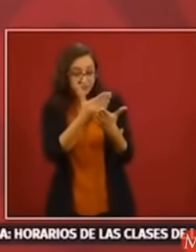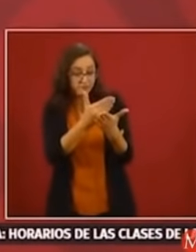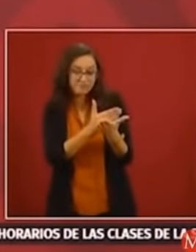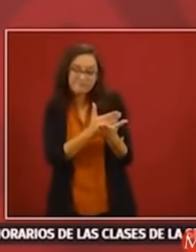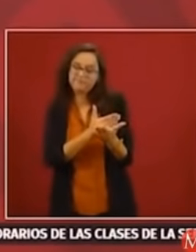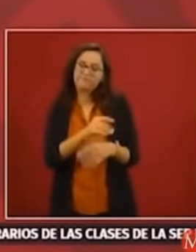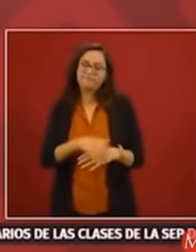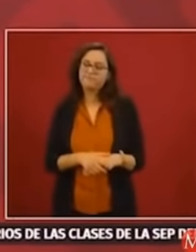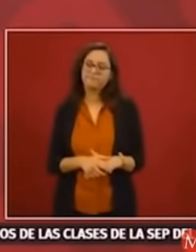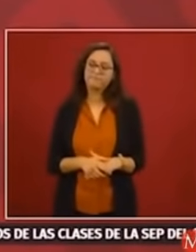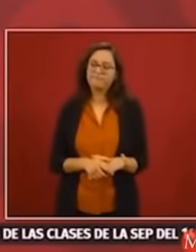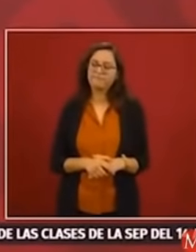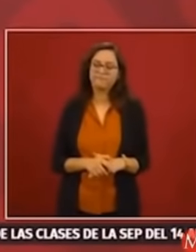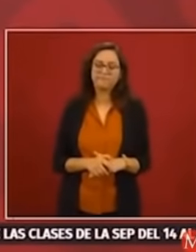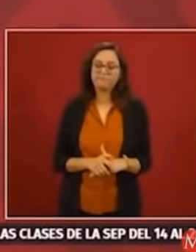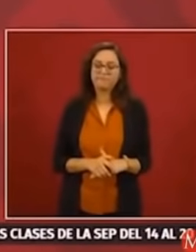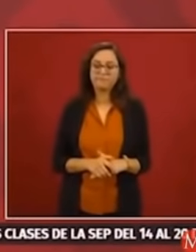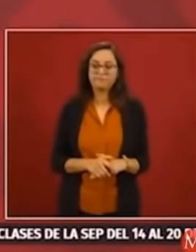pensando.